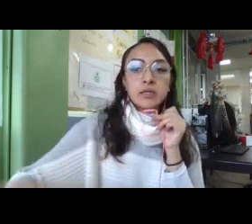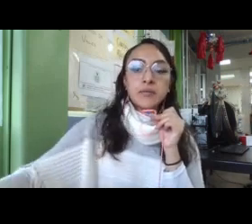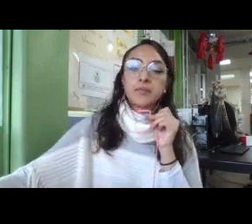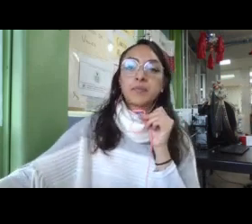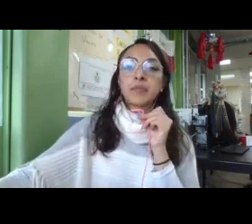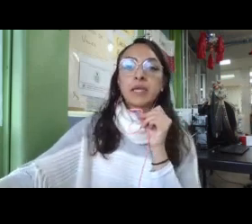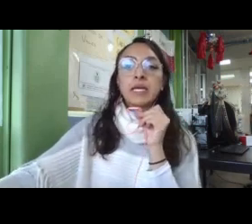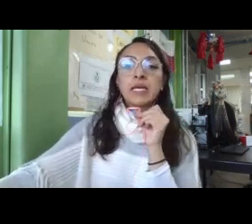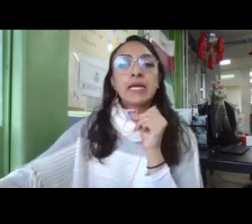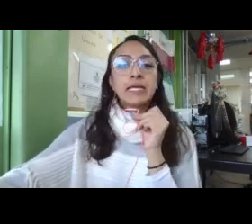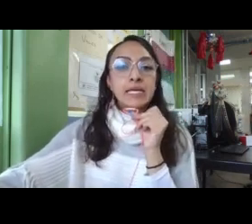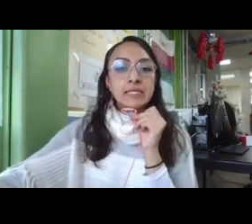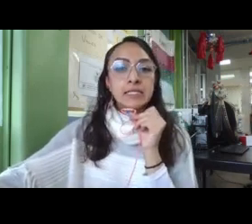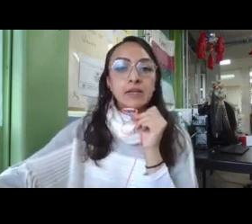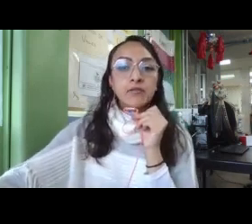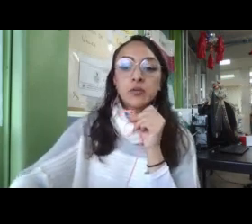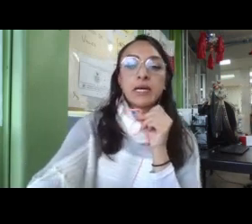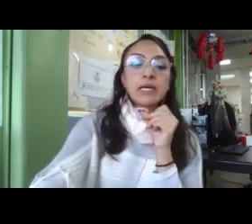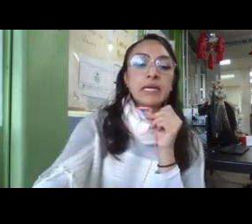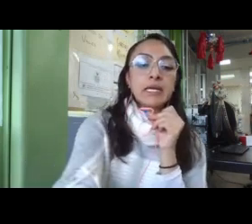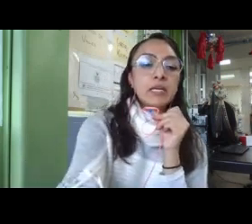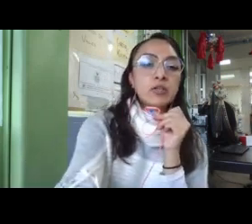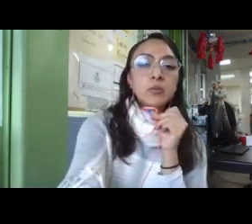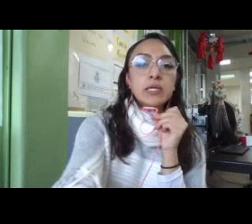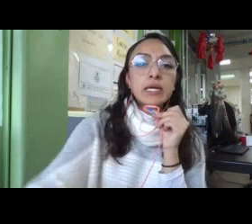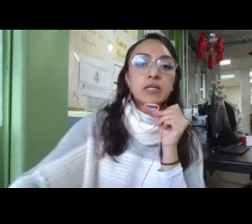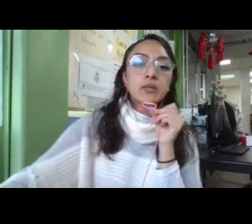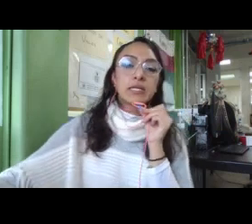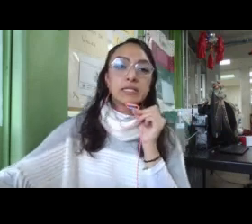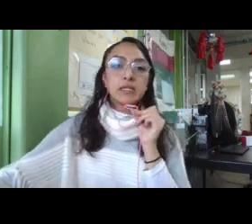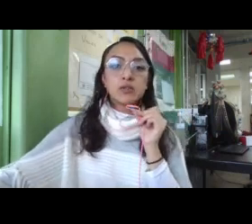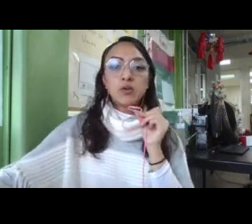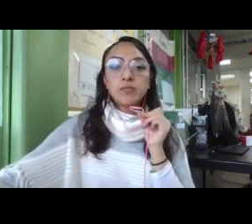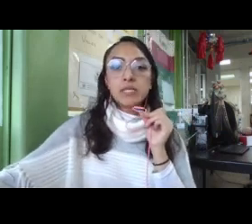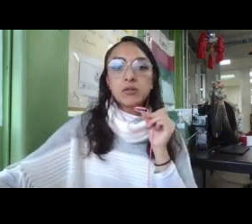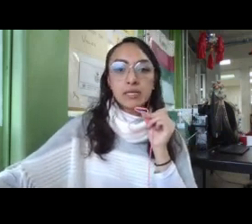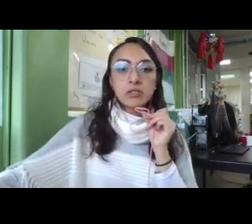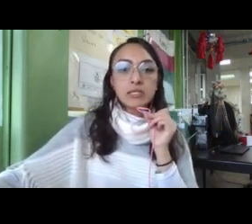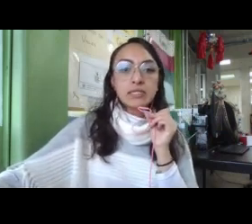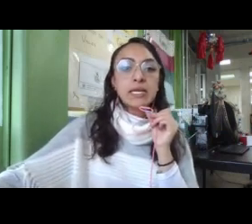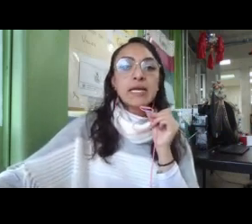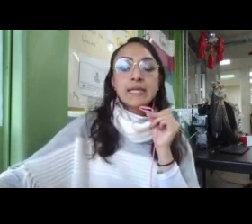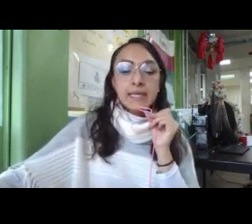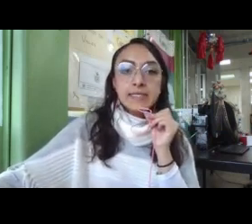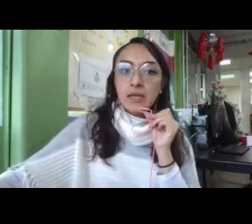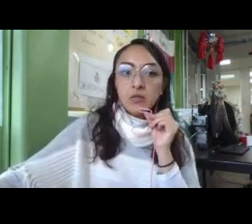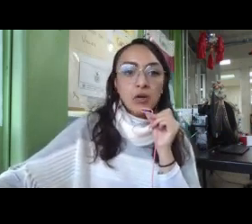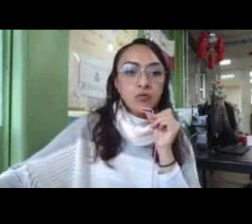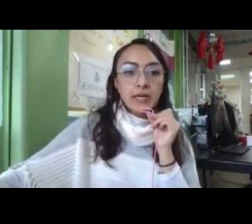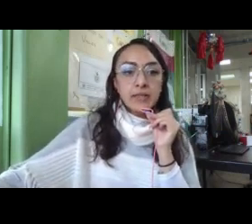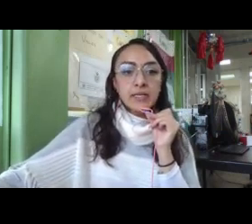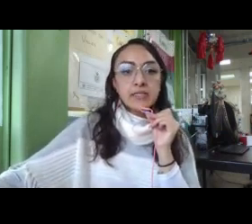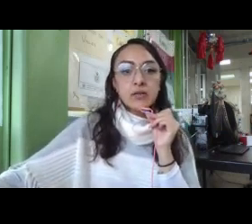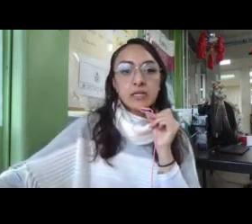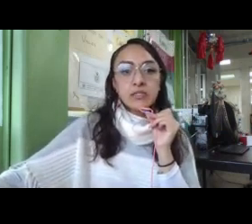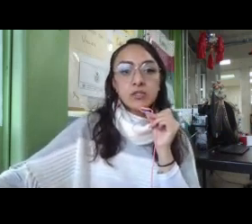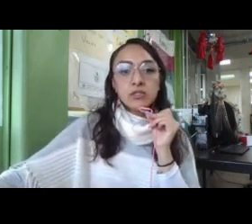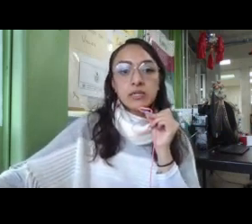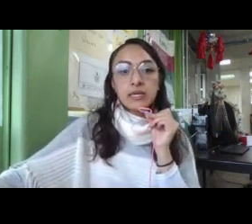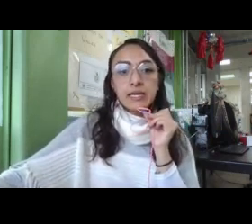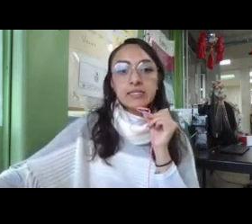ir. Y esta es la forma en la que yo voy a ir organizando mis oraciones. ¿Qué se quedó afuera de